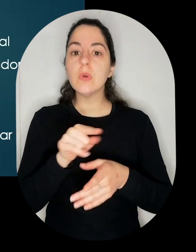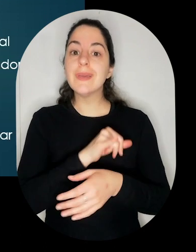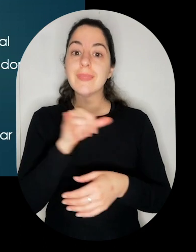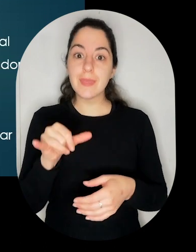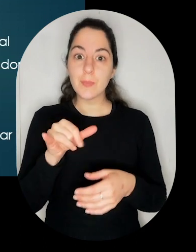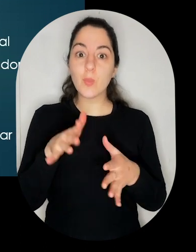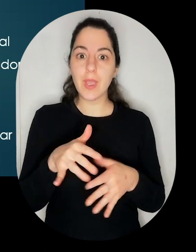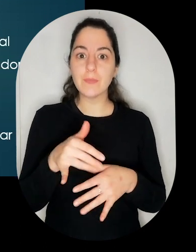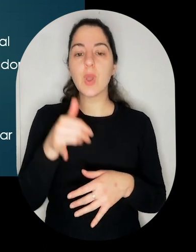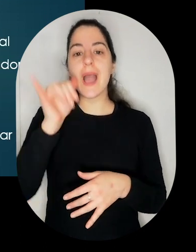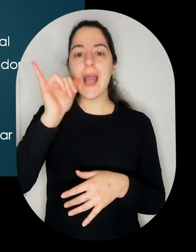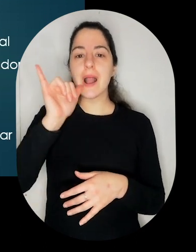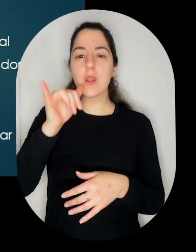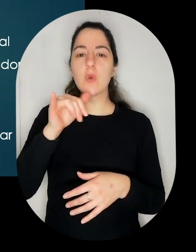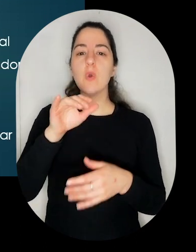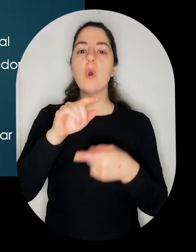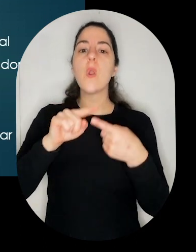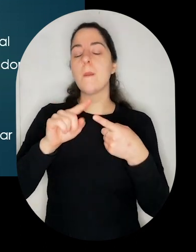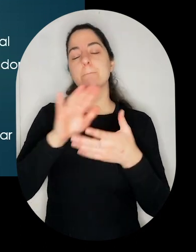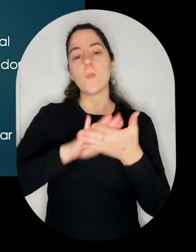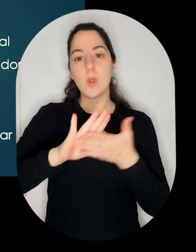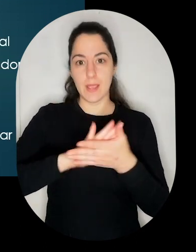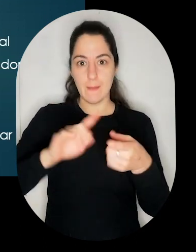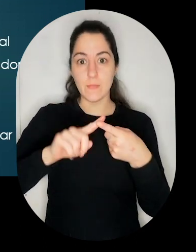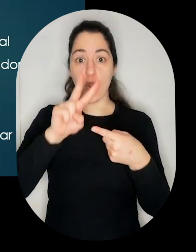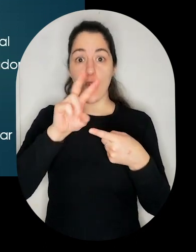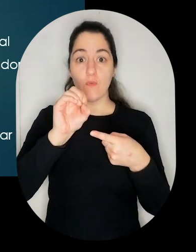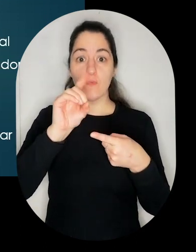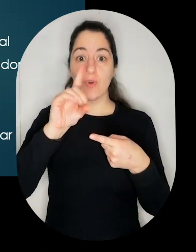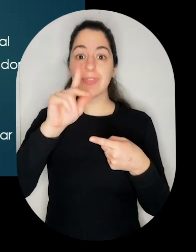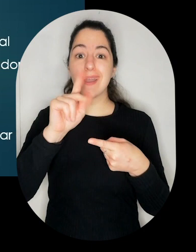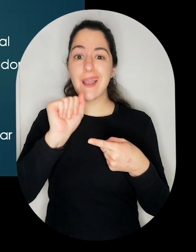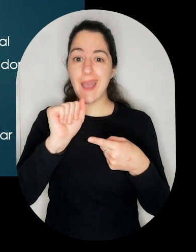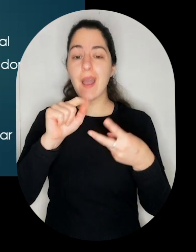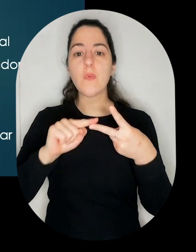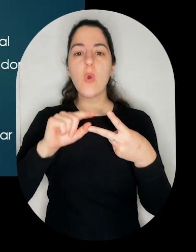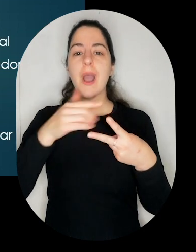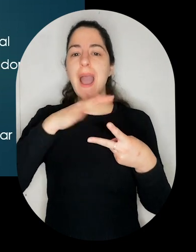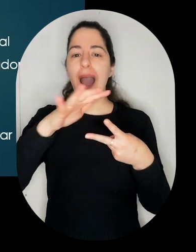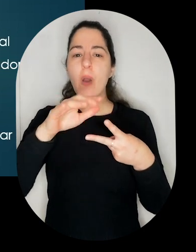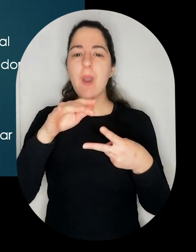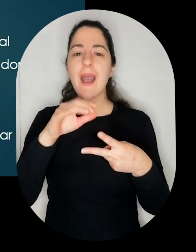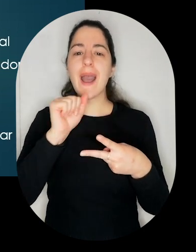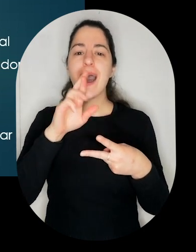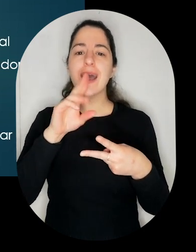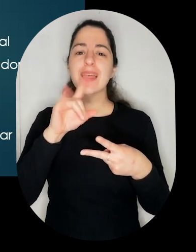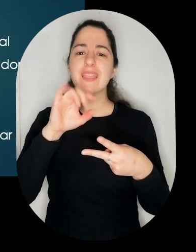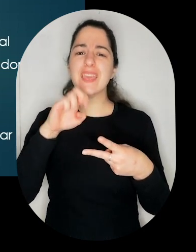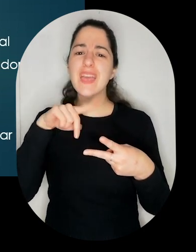a cubrirlo con un alcohol consumible, alcohol de cereal, como por ejemplo el vodka o el aguardiente. Dejamos